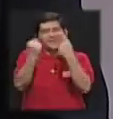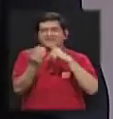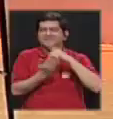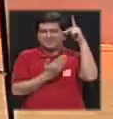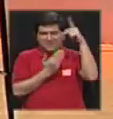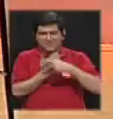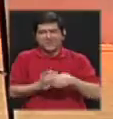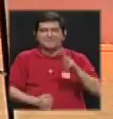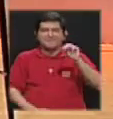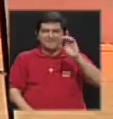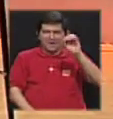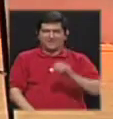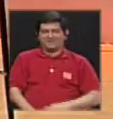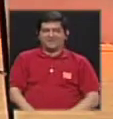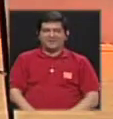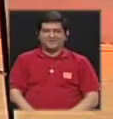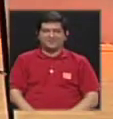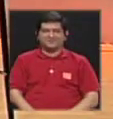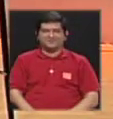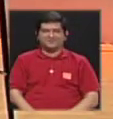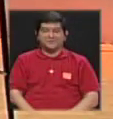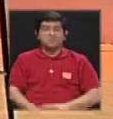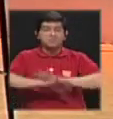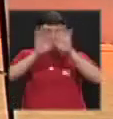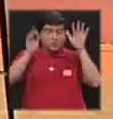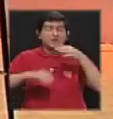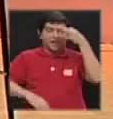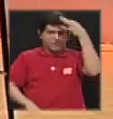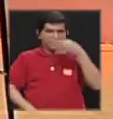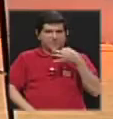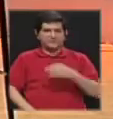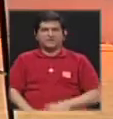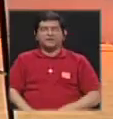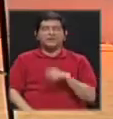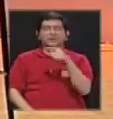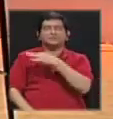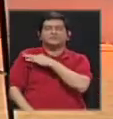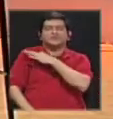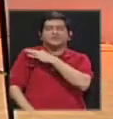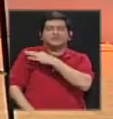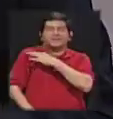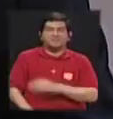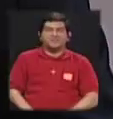programa, Manrique. Don Manrique, ha sido muy, muy claro su exposición. Y a ustedes los invito a que